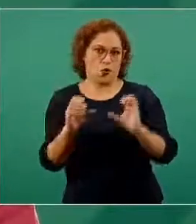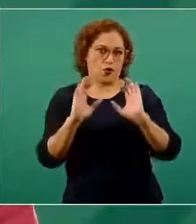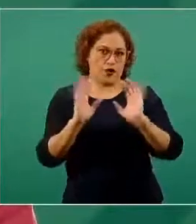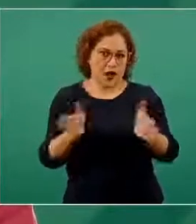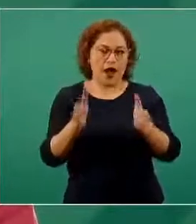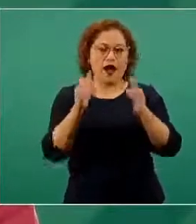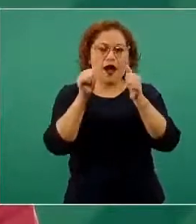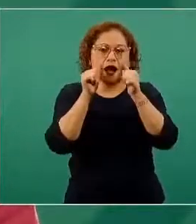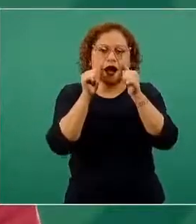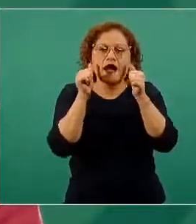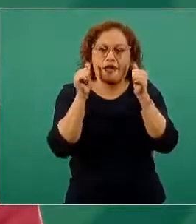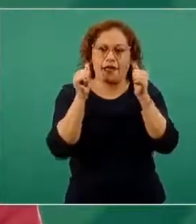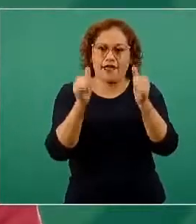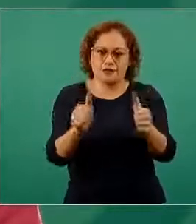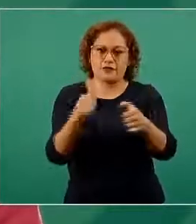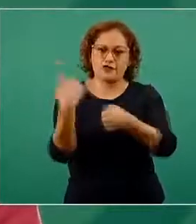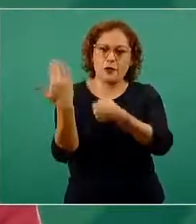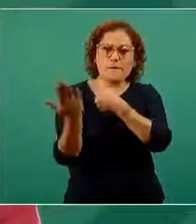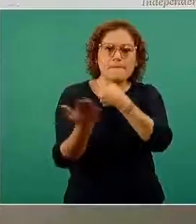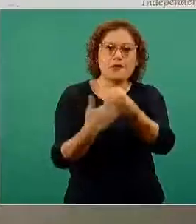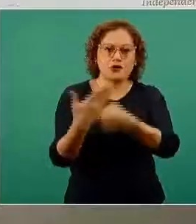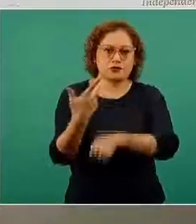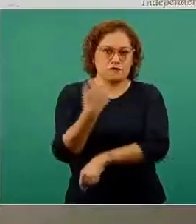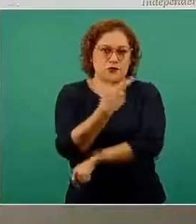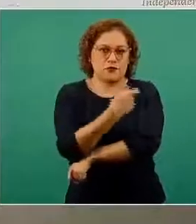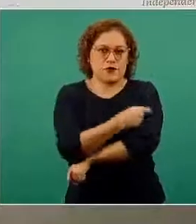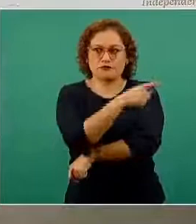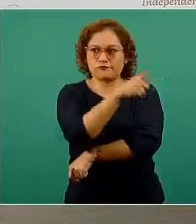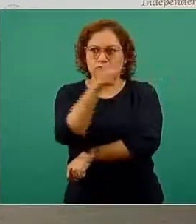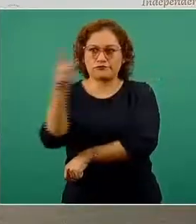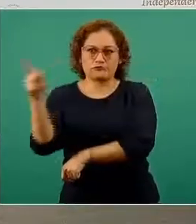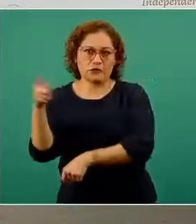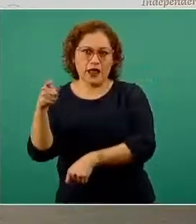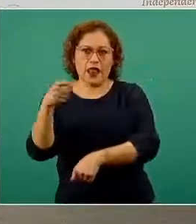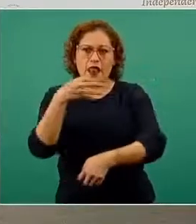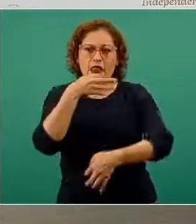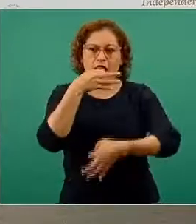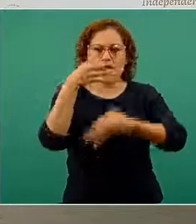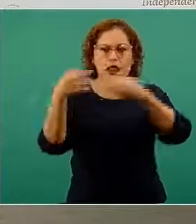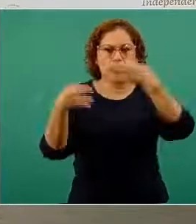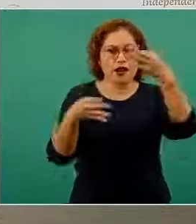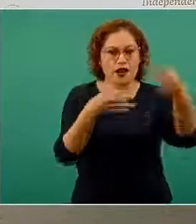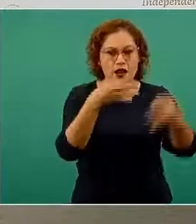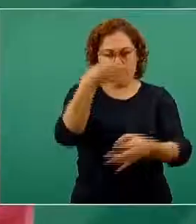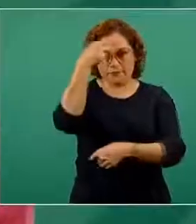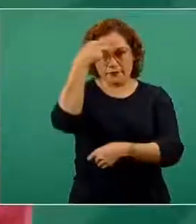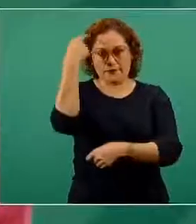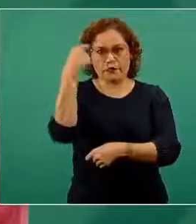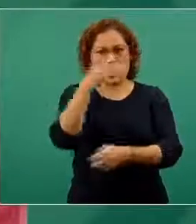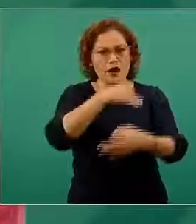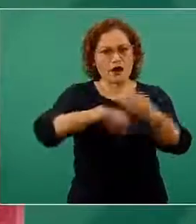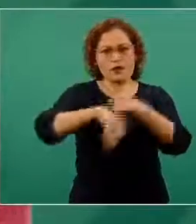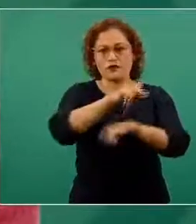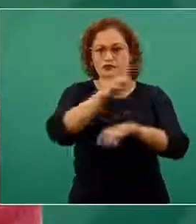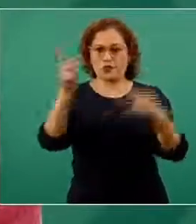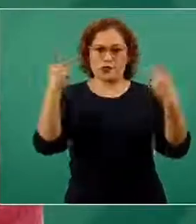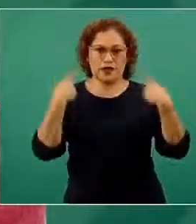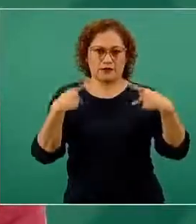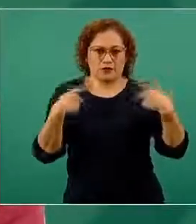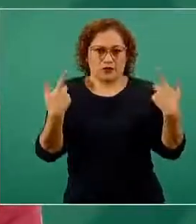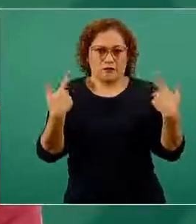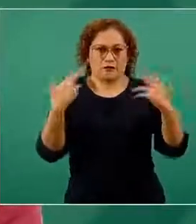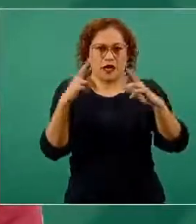tocar su vacuna y corran la voz para que todas y todos estén preparados en las